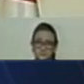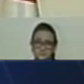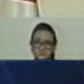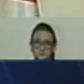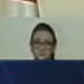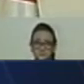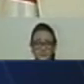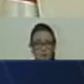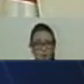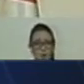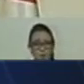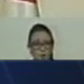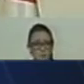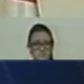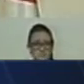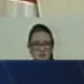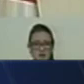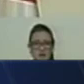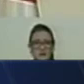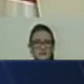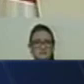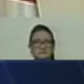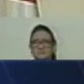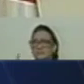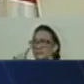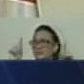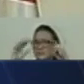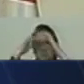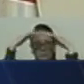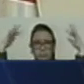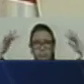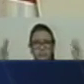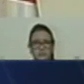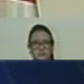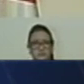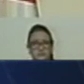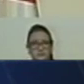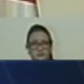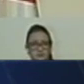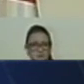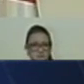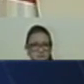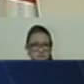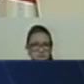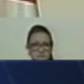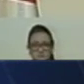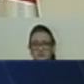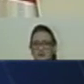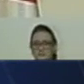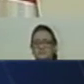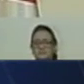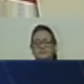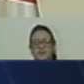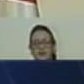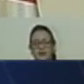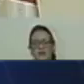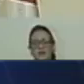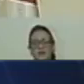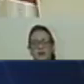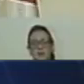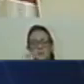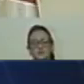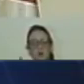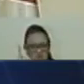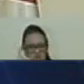En Colombia montan un Tarantino, así como este, un kiosco. Ponen unas boletas electorales. La gente puede